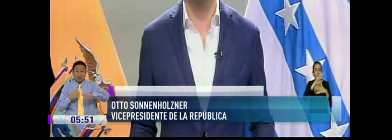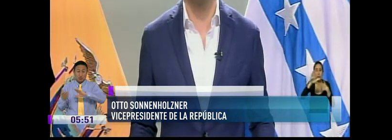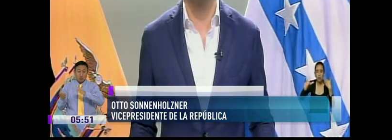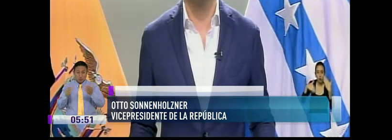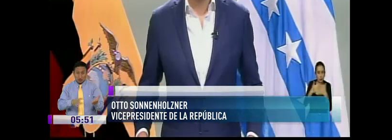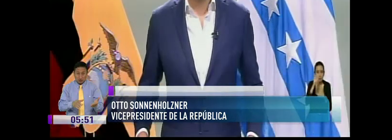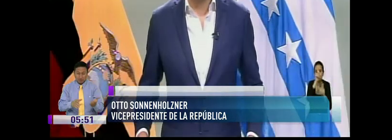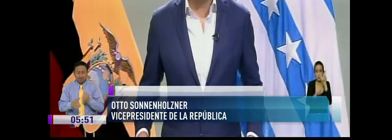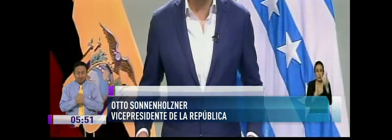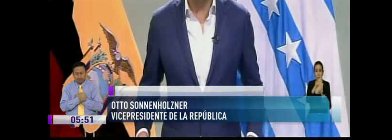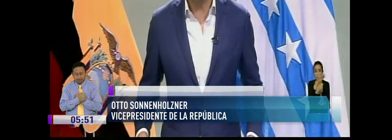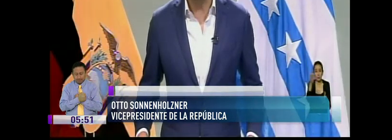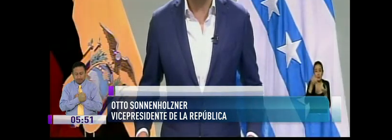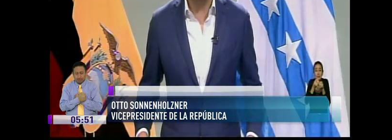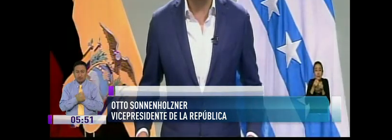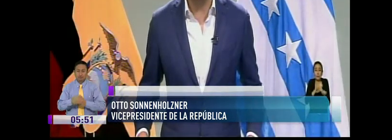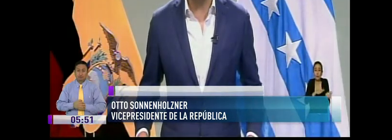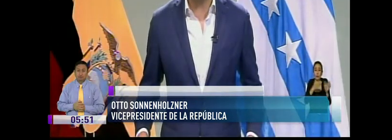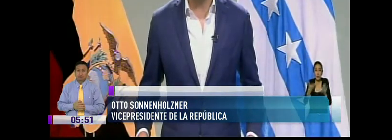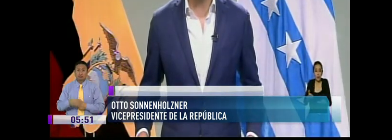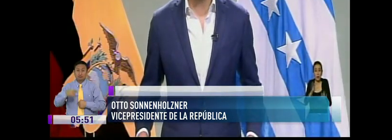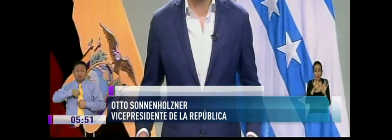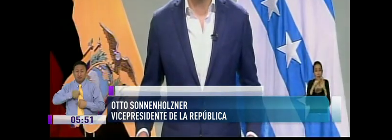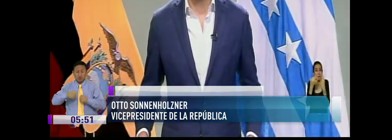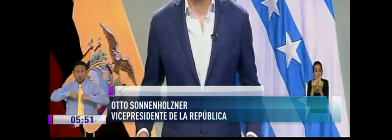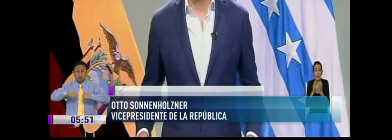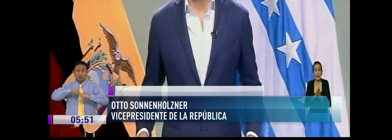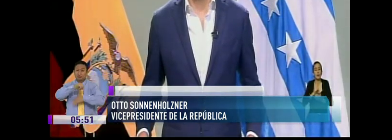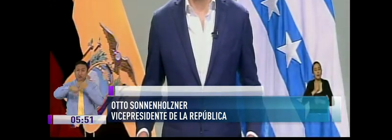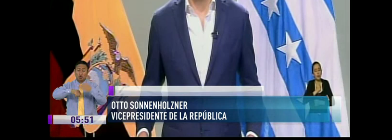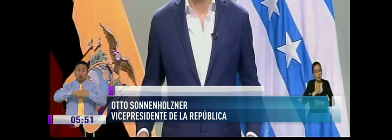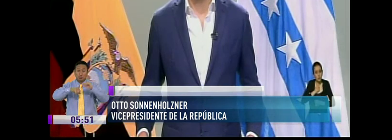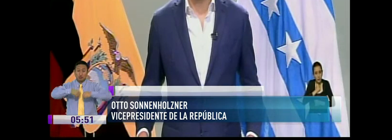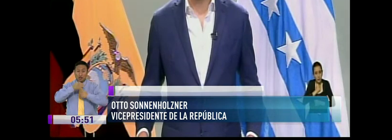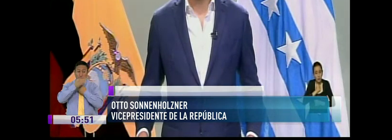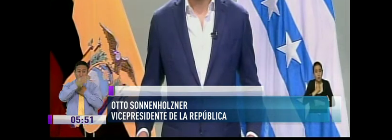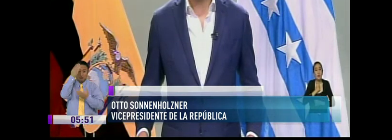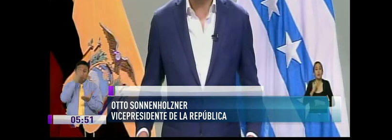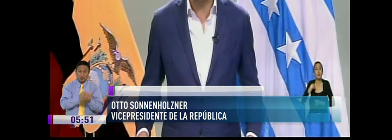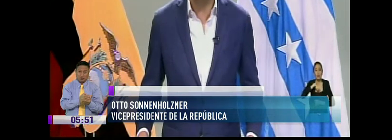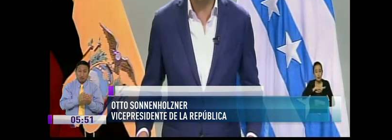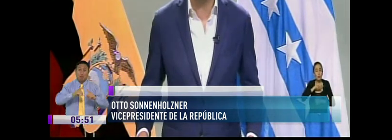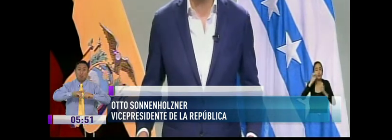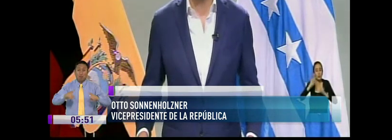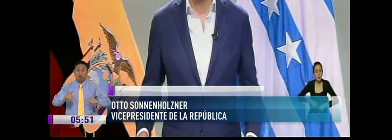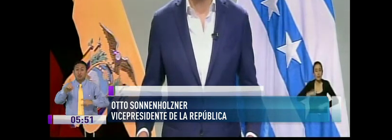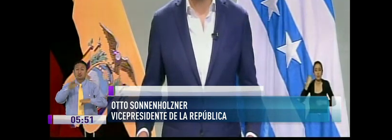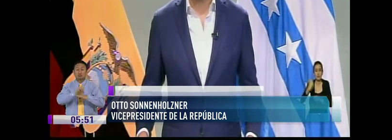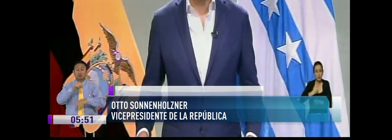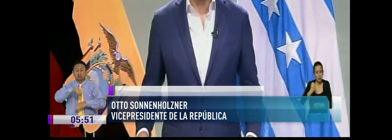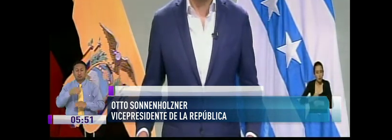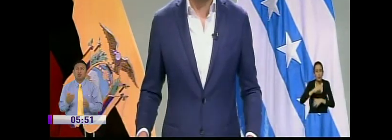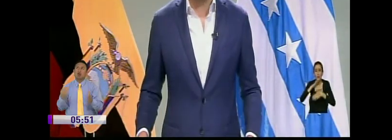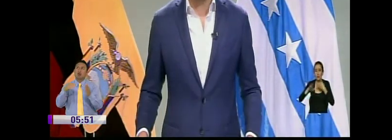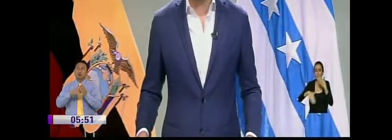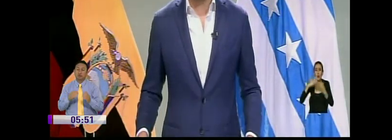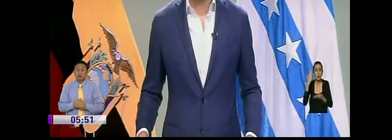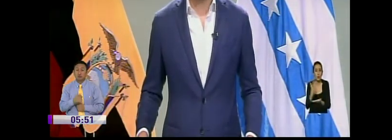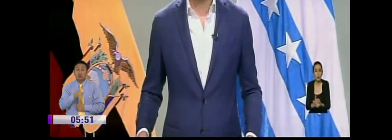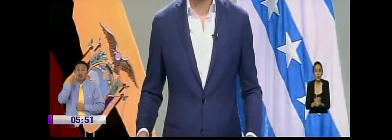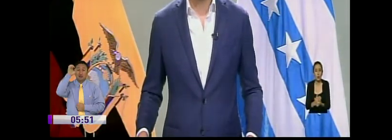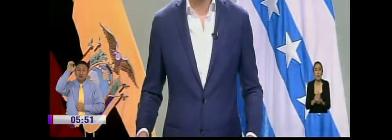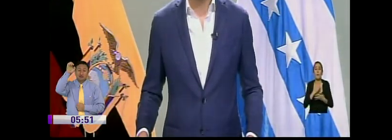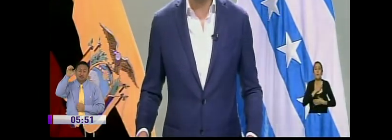COVID. Estamos haciendo todo lo que está en nuestras manos para frenar el coronavirus, pero se los repito, ecuatorianos, no perdamos la